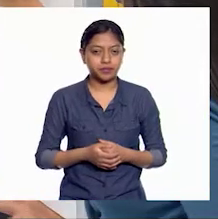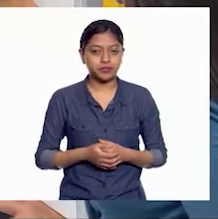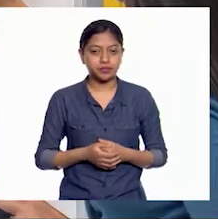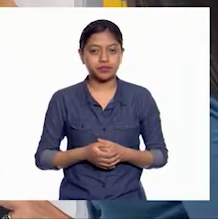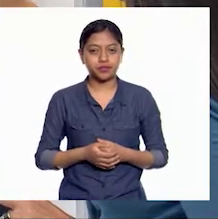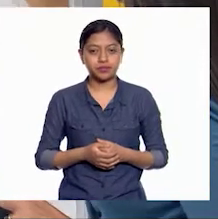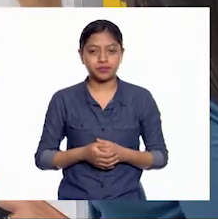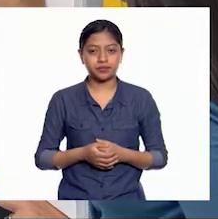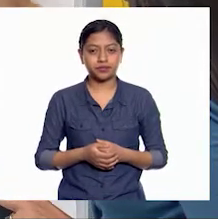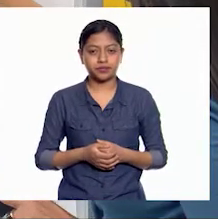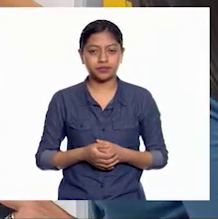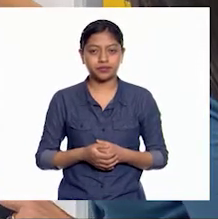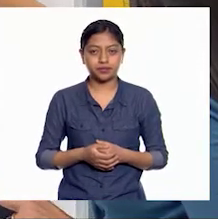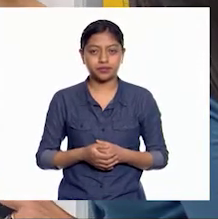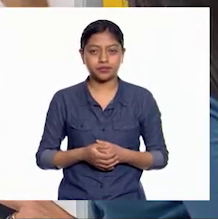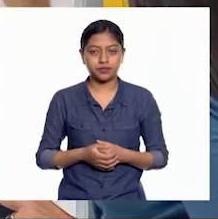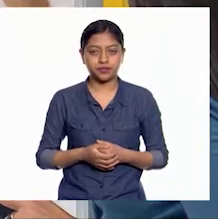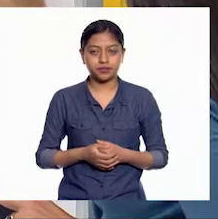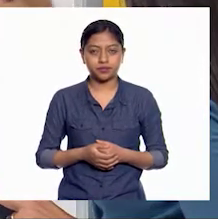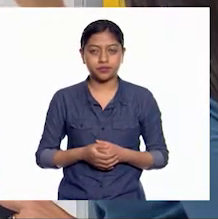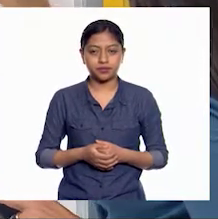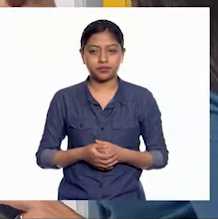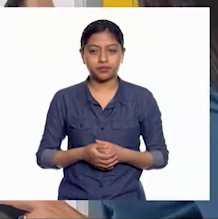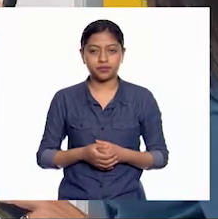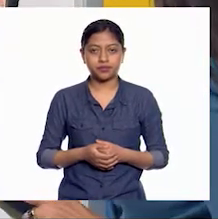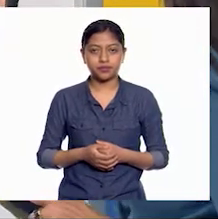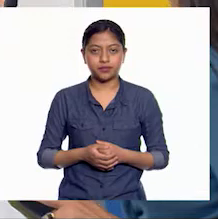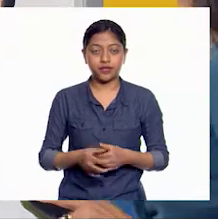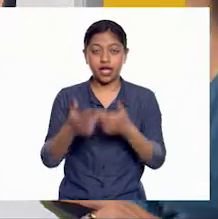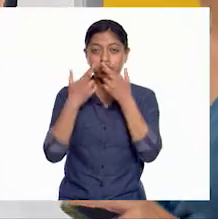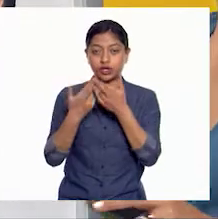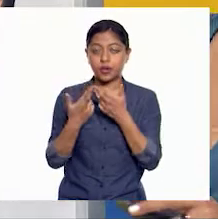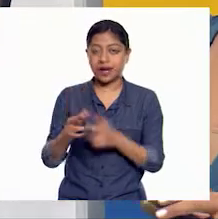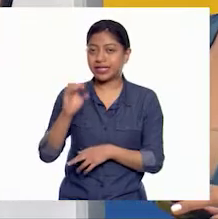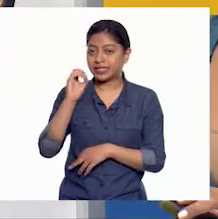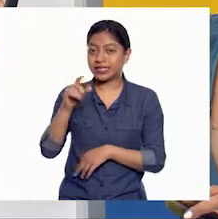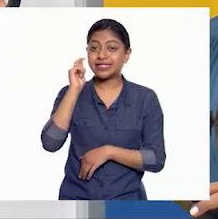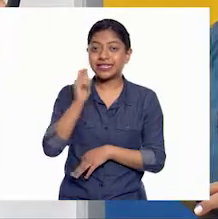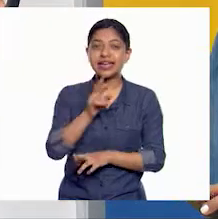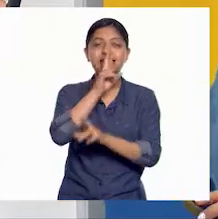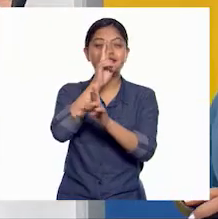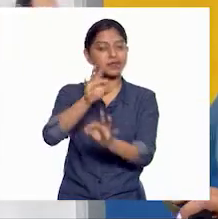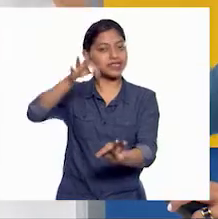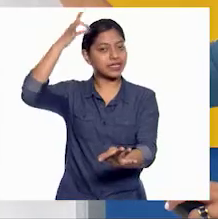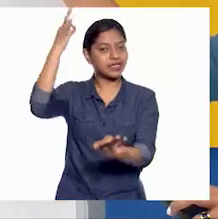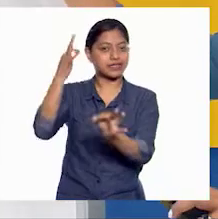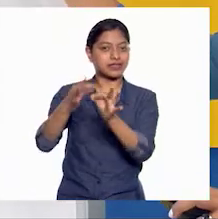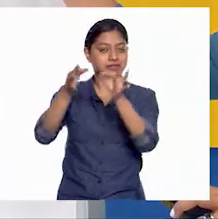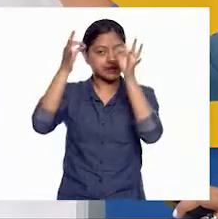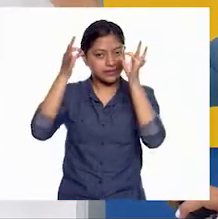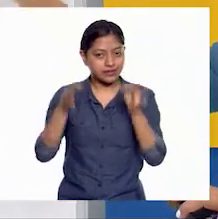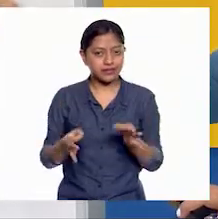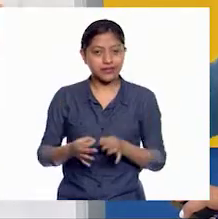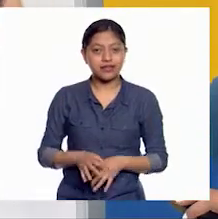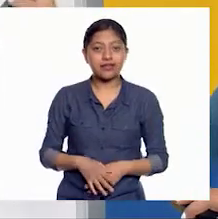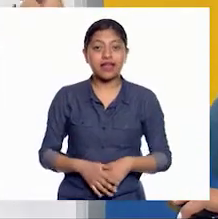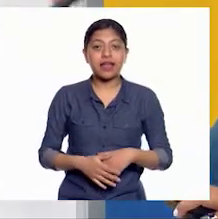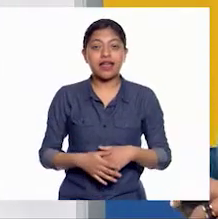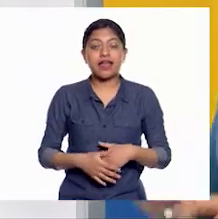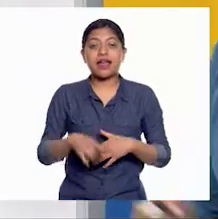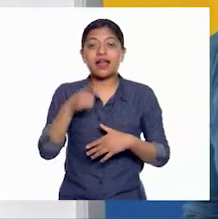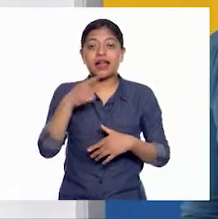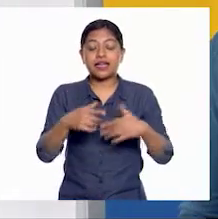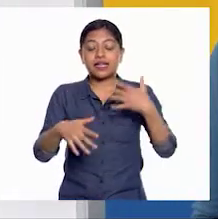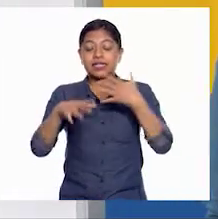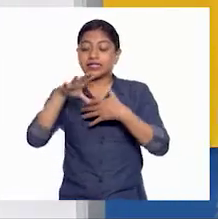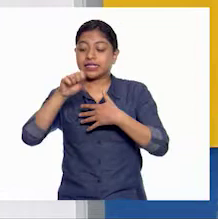2, 6, y si lo restamos, nos deja 0, residuo 0. Y ahora ya tenemos aquí que el 4 es el que nos